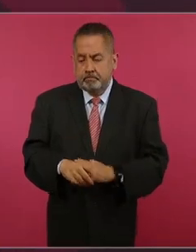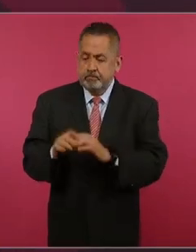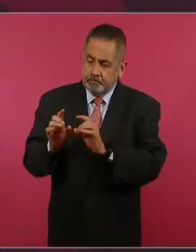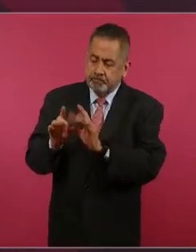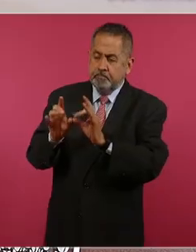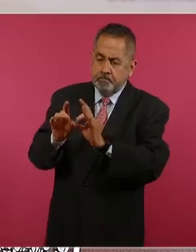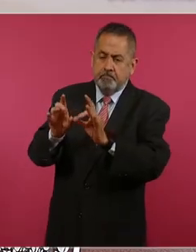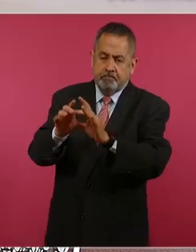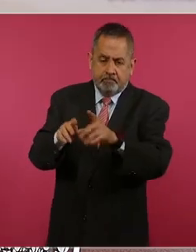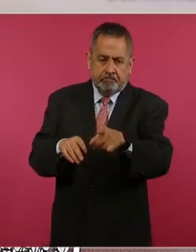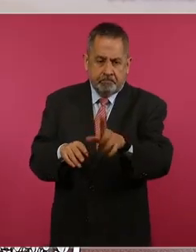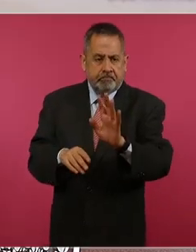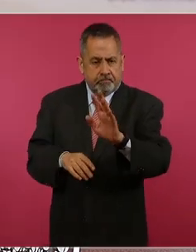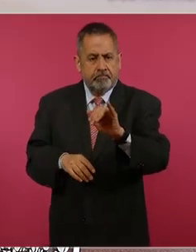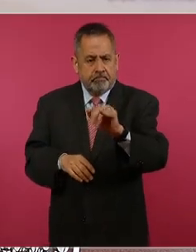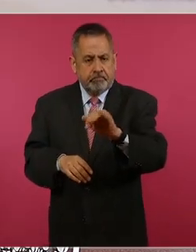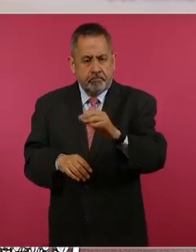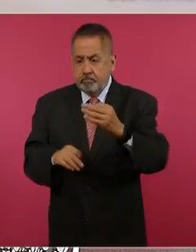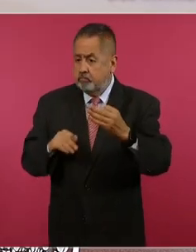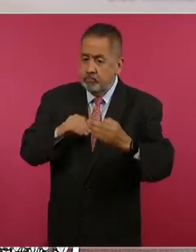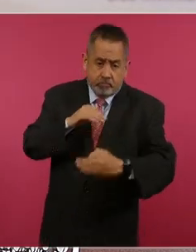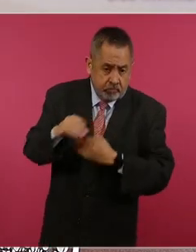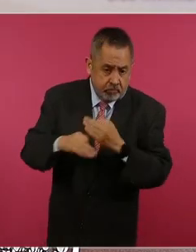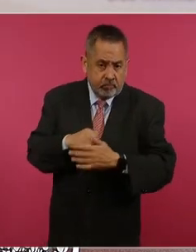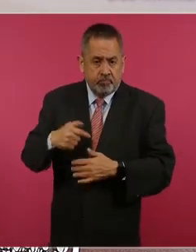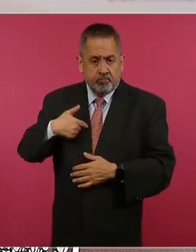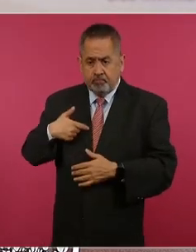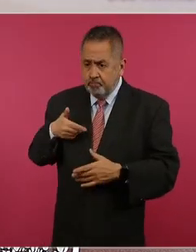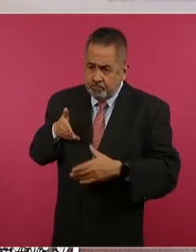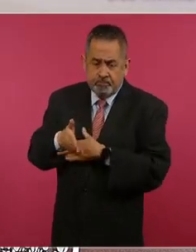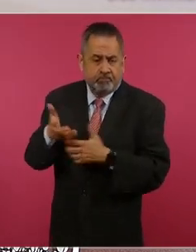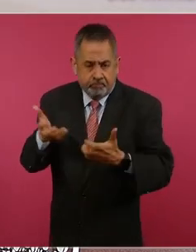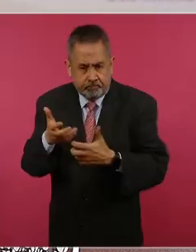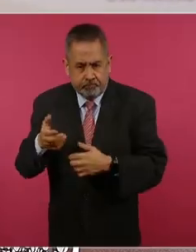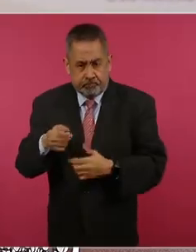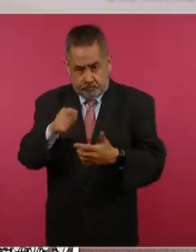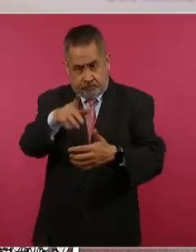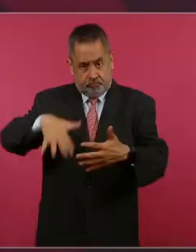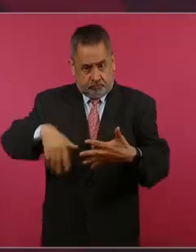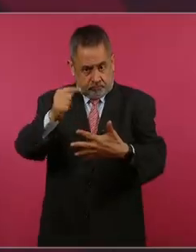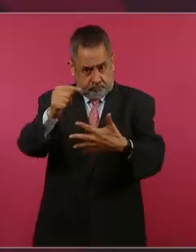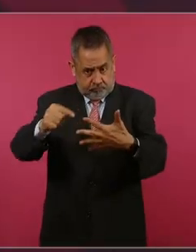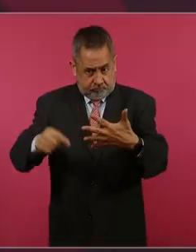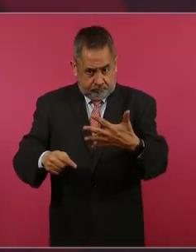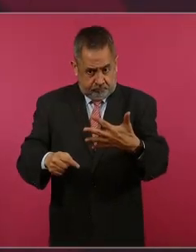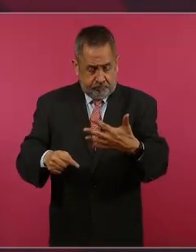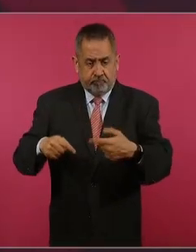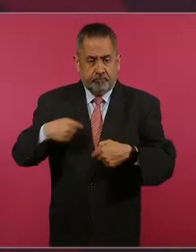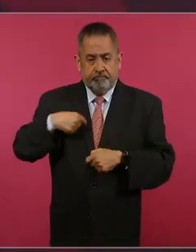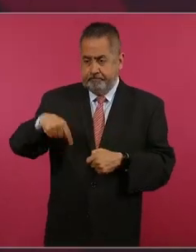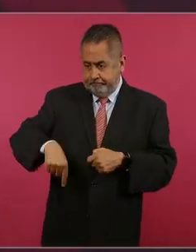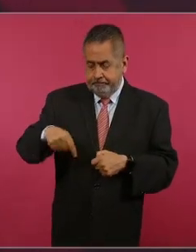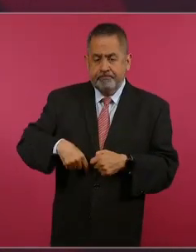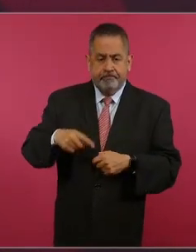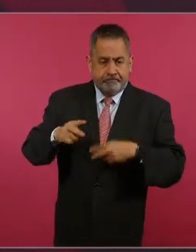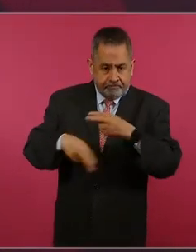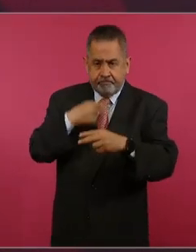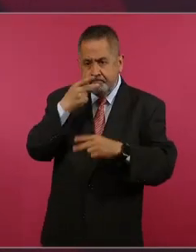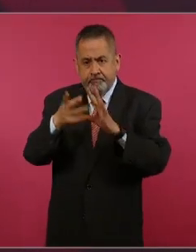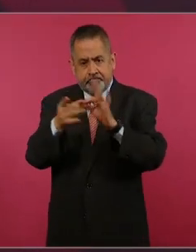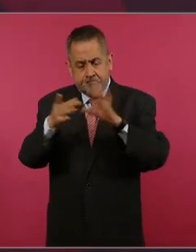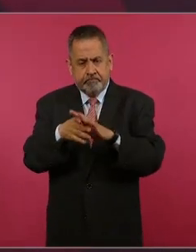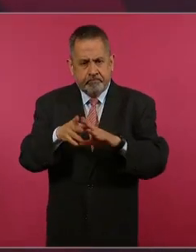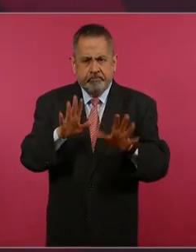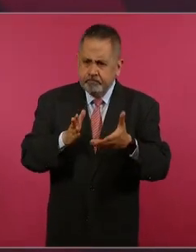sucedido y en todos se ha actuado, en todos los que mencionas. Aquí se ha hablado de